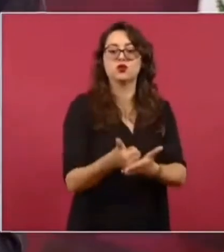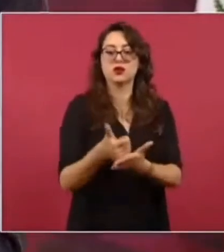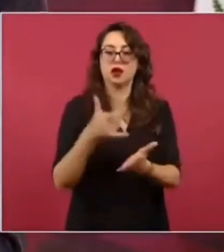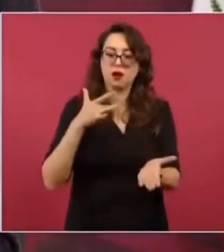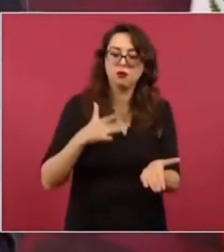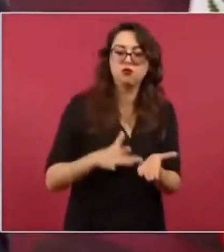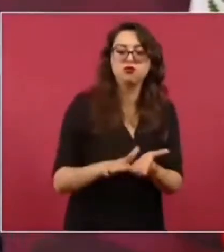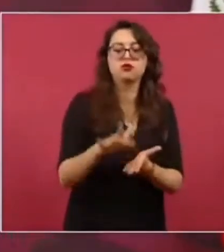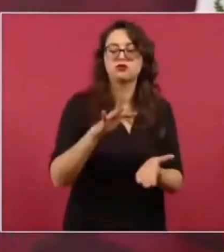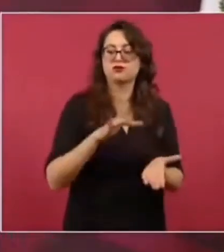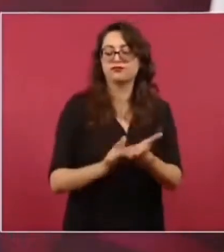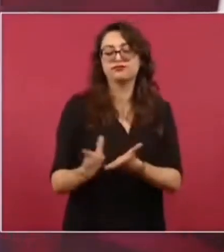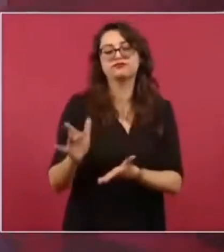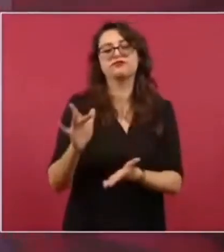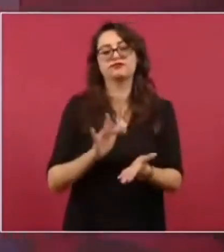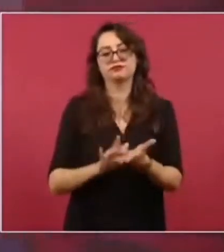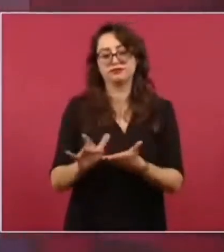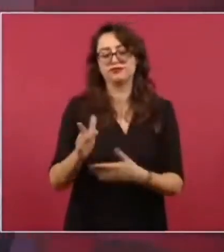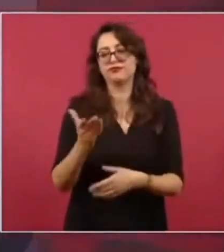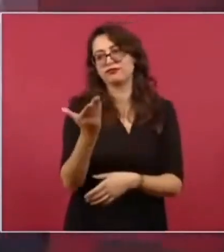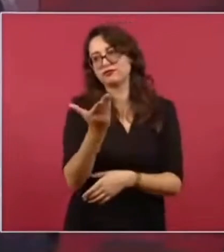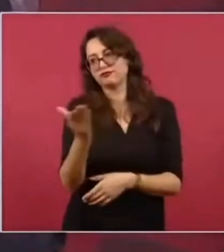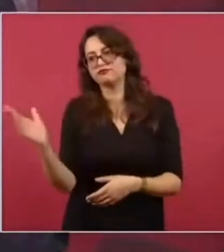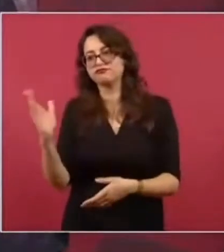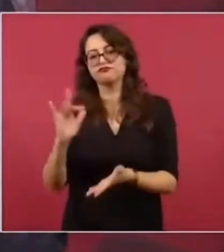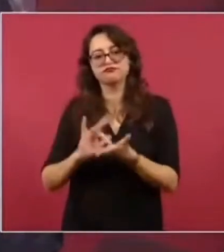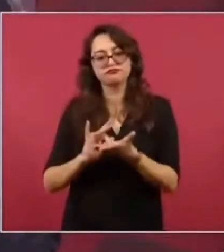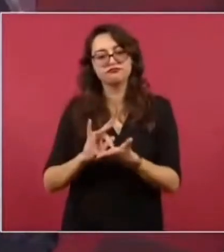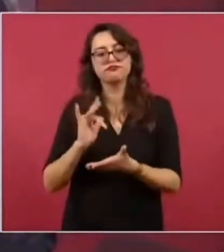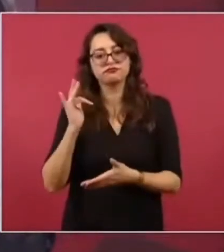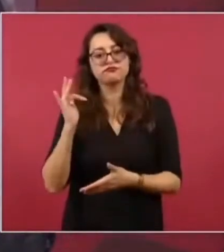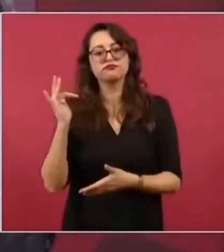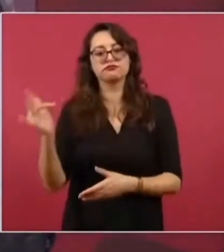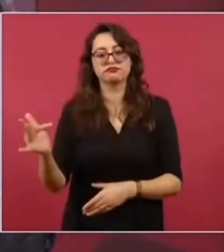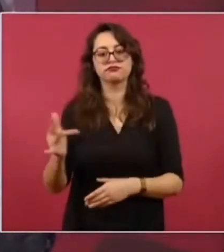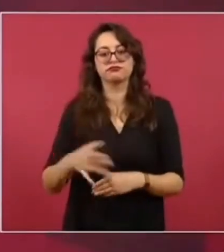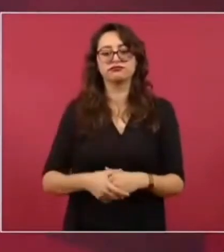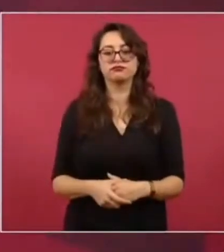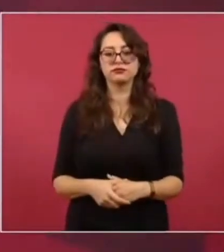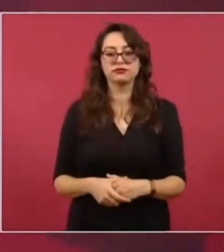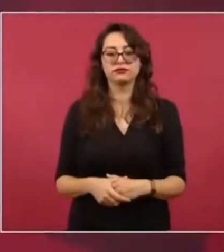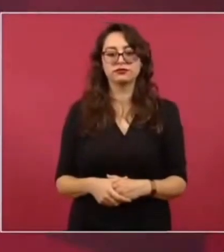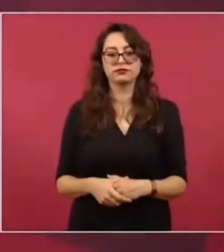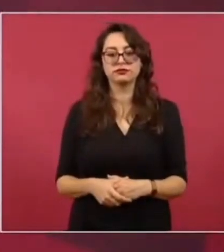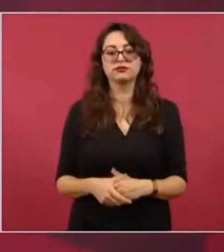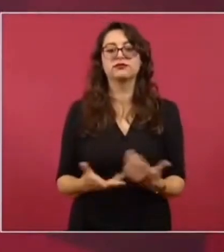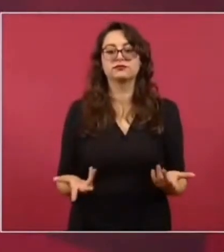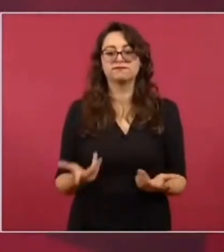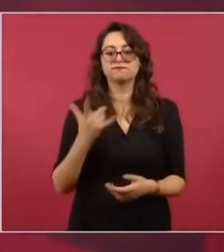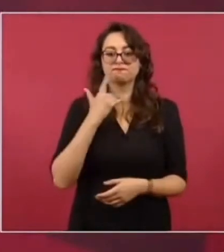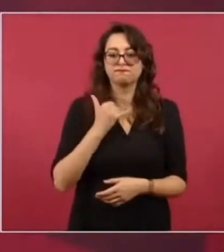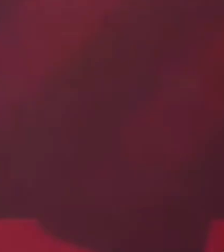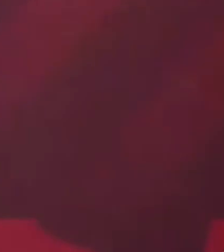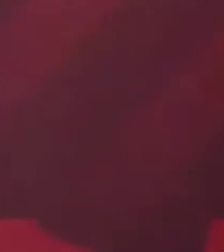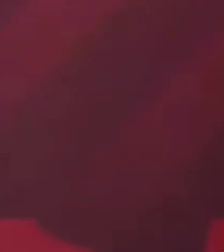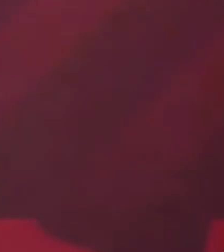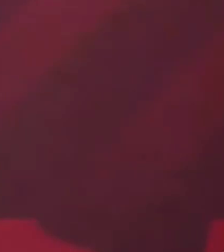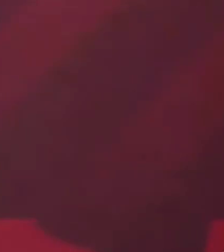apoyo consciente del magisterio nacional. Nos están ayudando